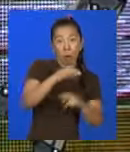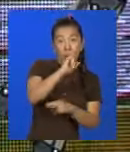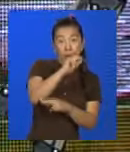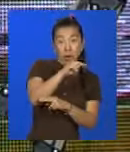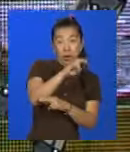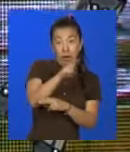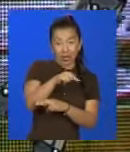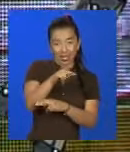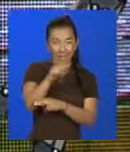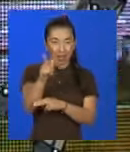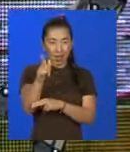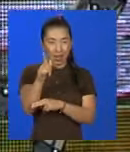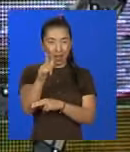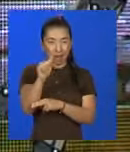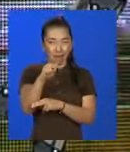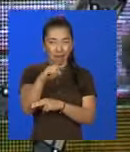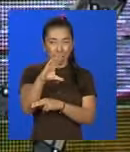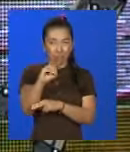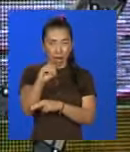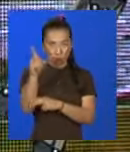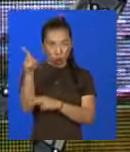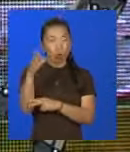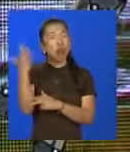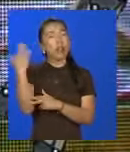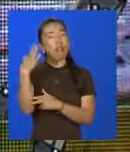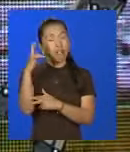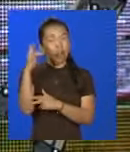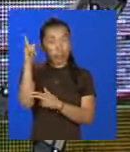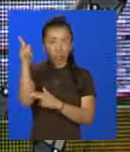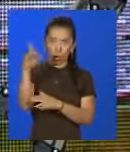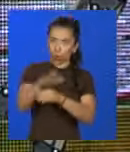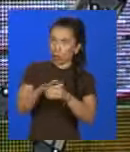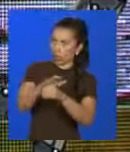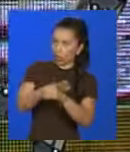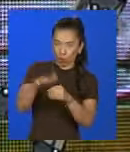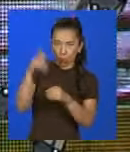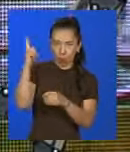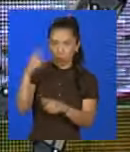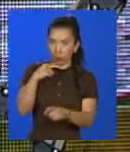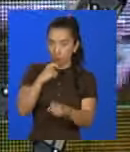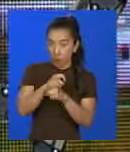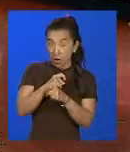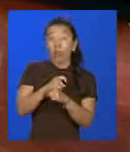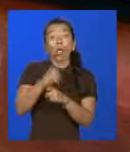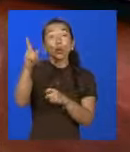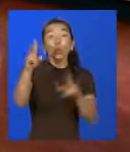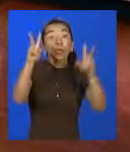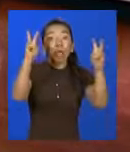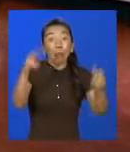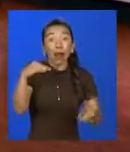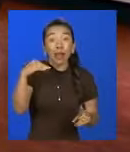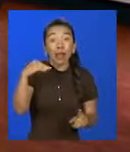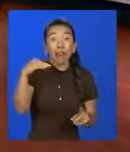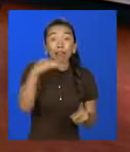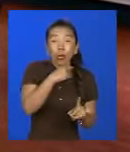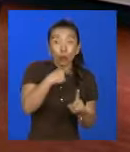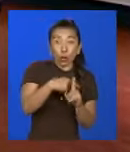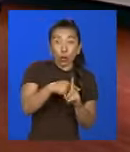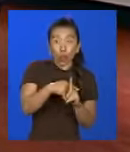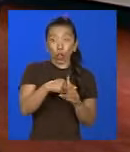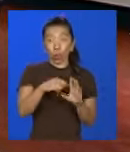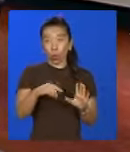Franco en Francia, que es uno de los grandes casos de falsos positivos judiciales en este país. Que supuestamente asesinó